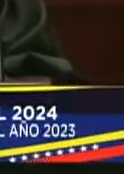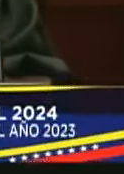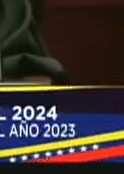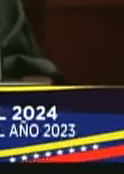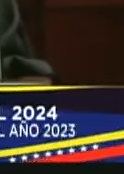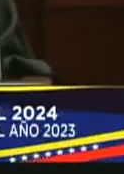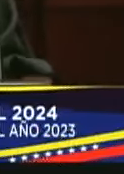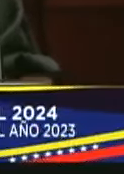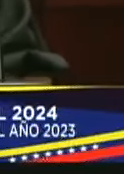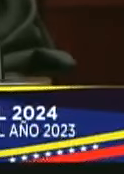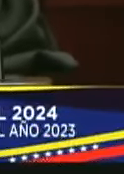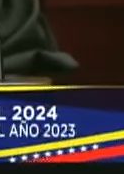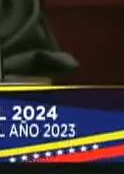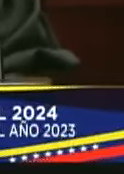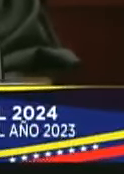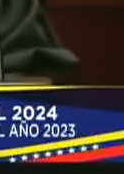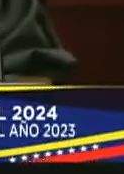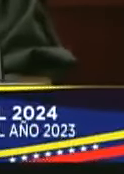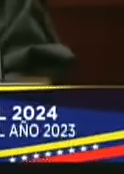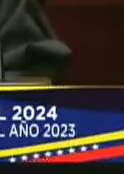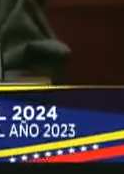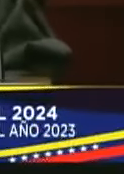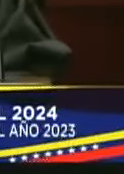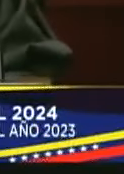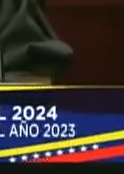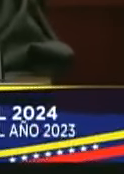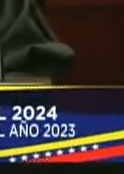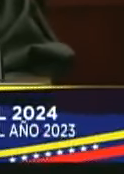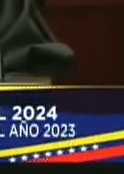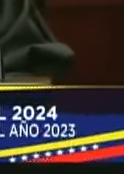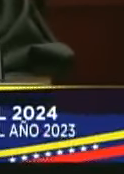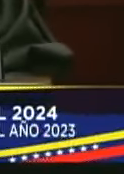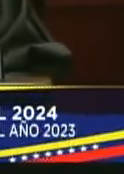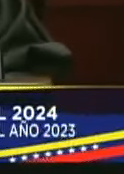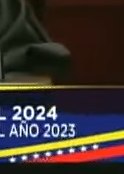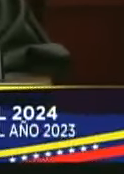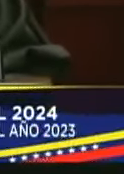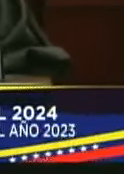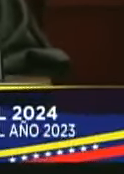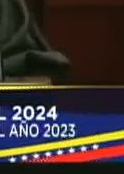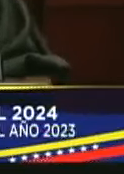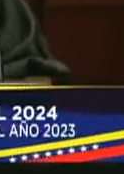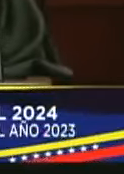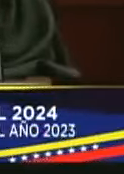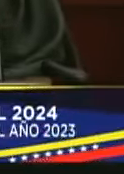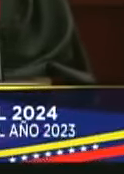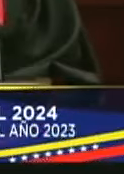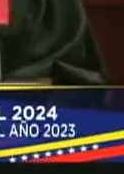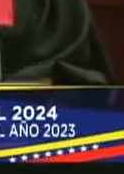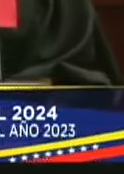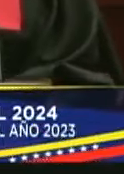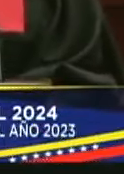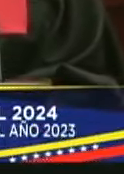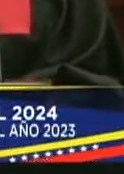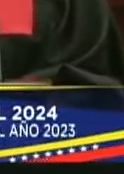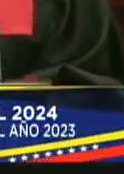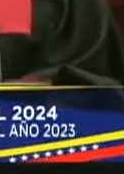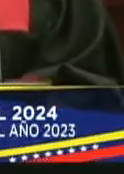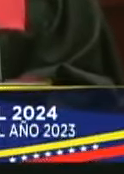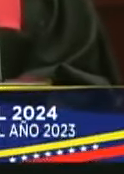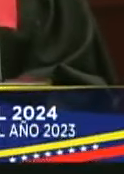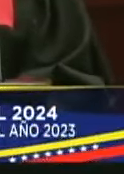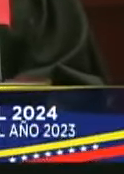promesa electoral, Chávez impulsa la redacción de una nueva Constitución. La